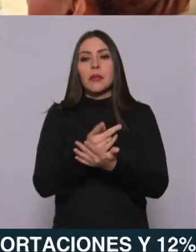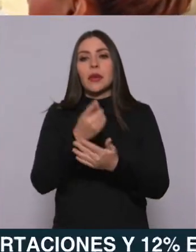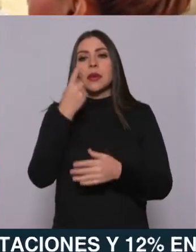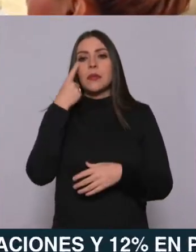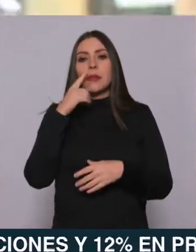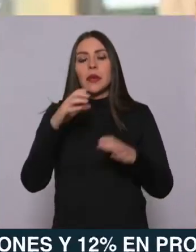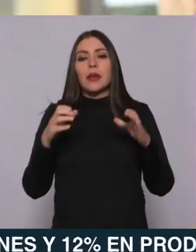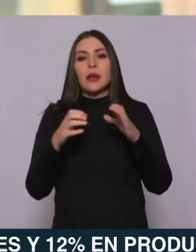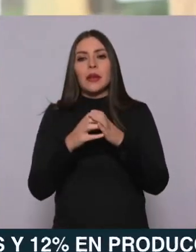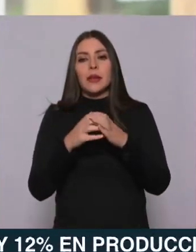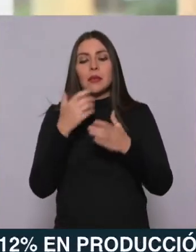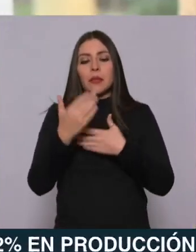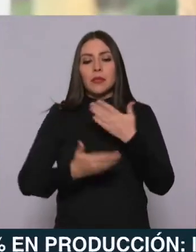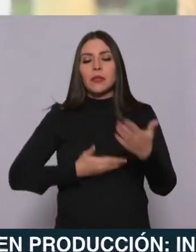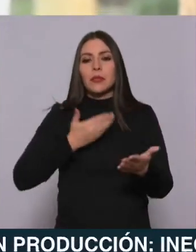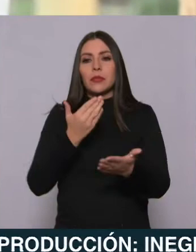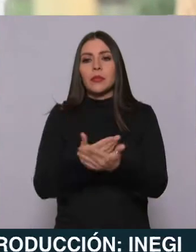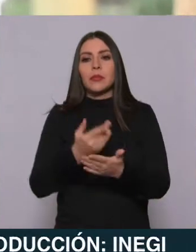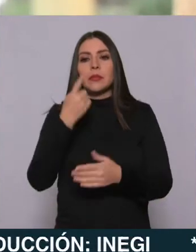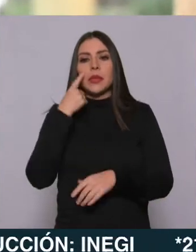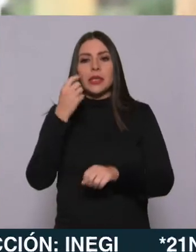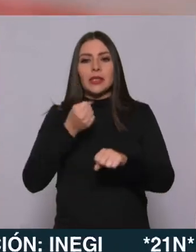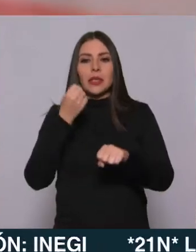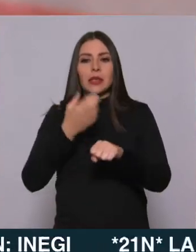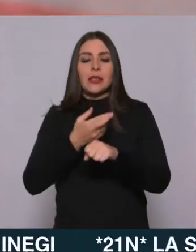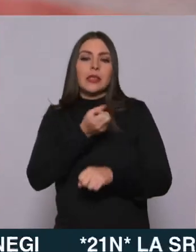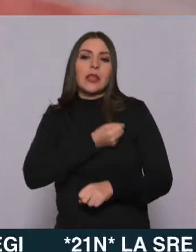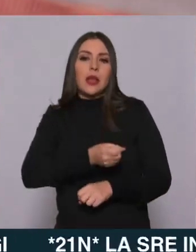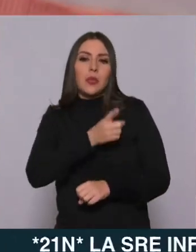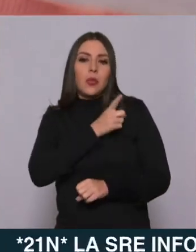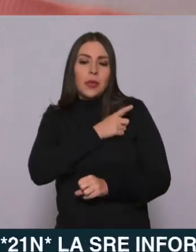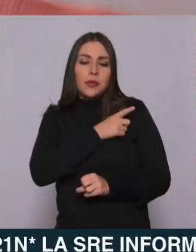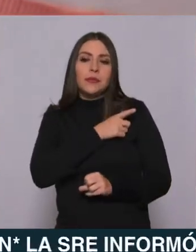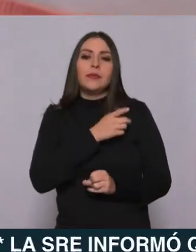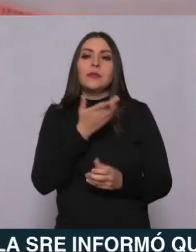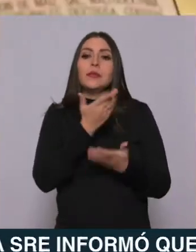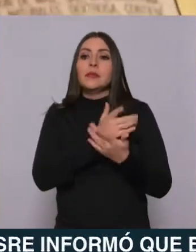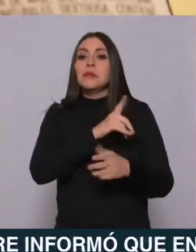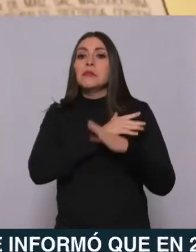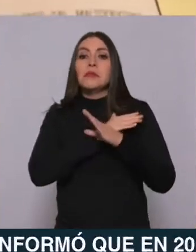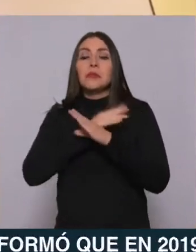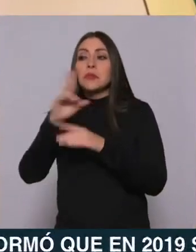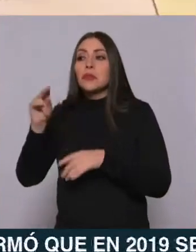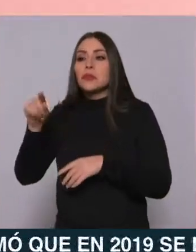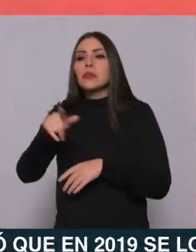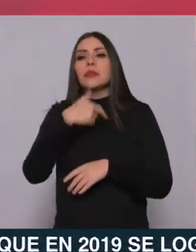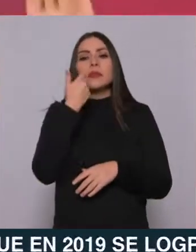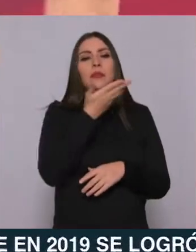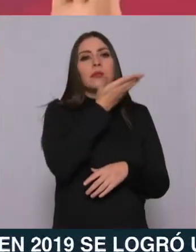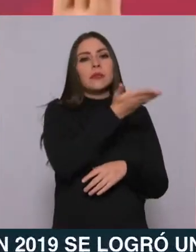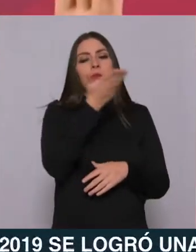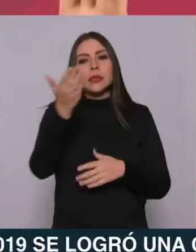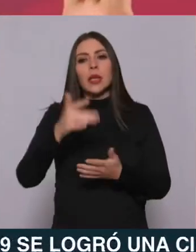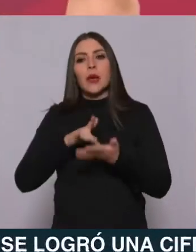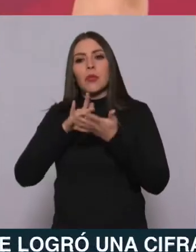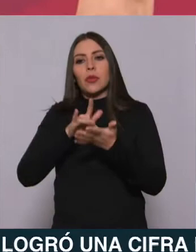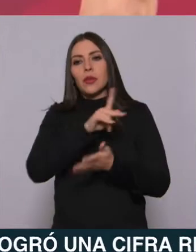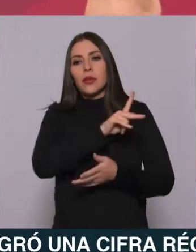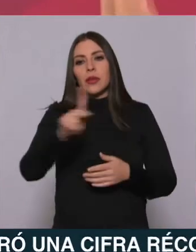sector salud. Sin embargo, ante las resistencias, pidió ayuda de todos los mexicanos.